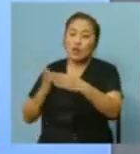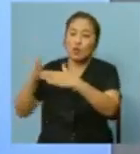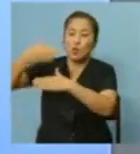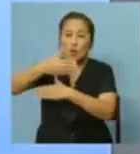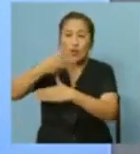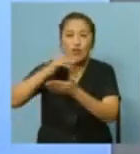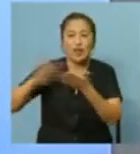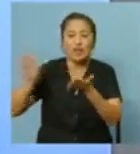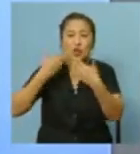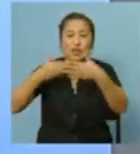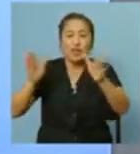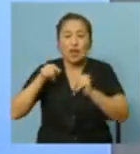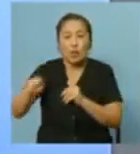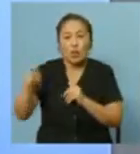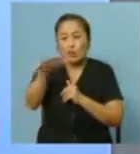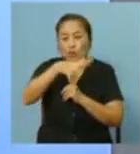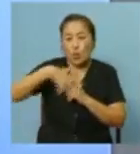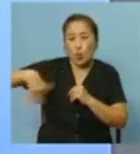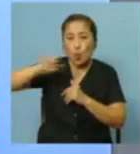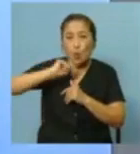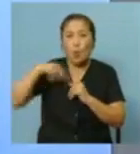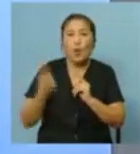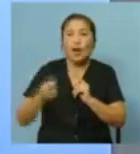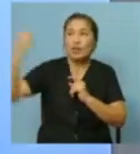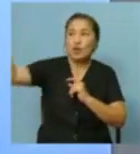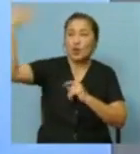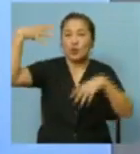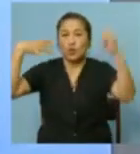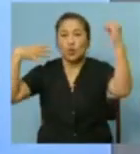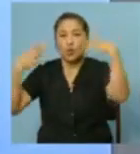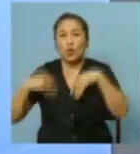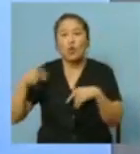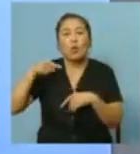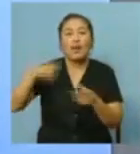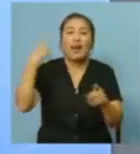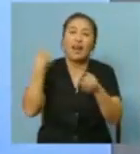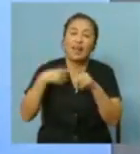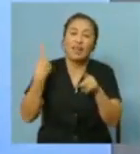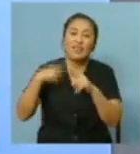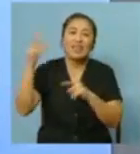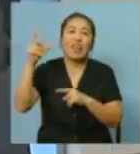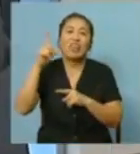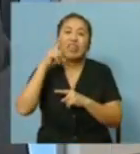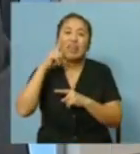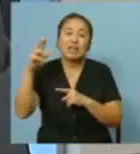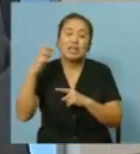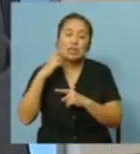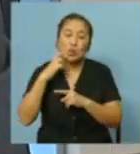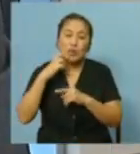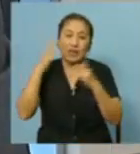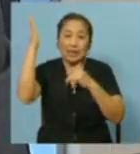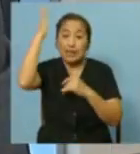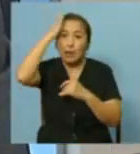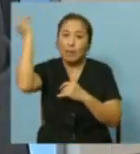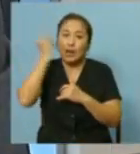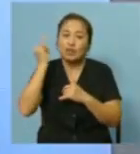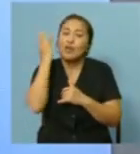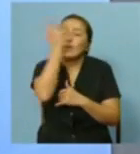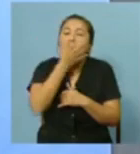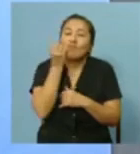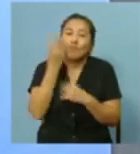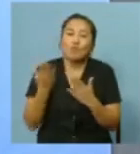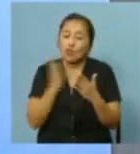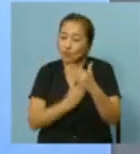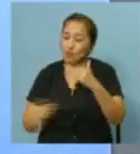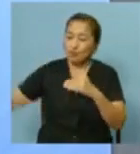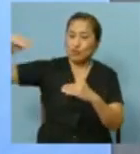recientemente inauguramos una parte de la iluminación para la fiesta patronal 19 de marzo que quedó hermosa el